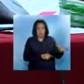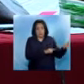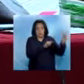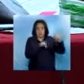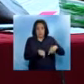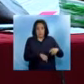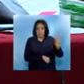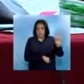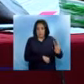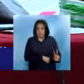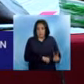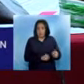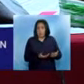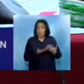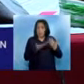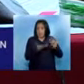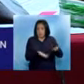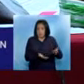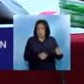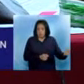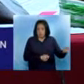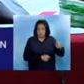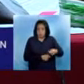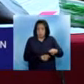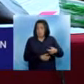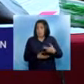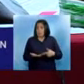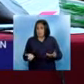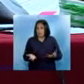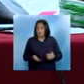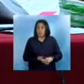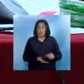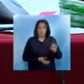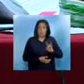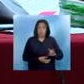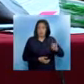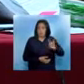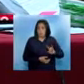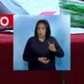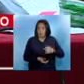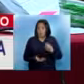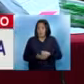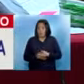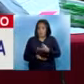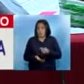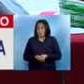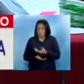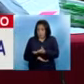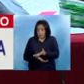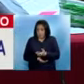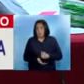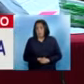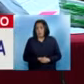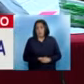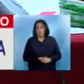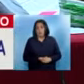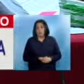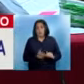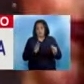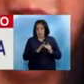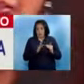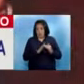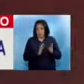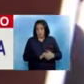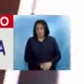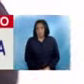Venezuela, a través de manera directa o indirecta, lo utilizó para comprar un